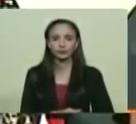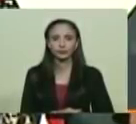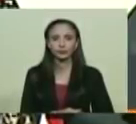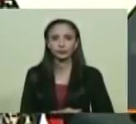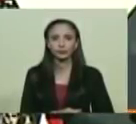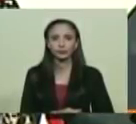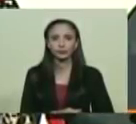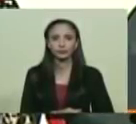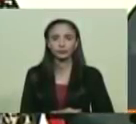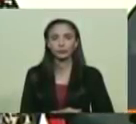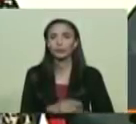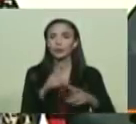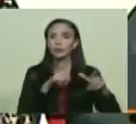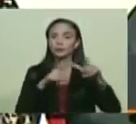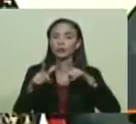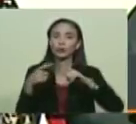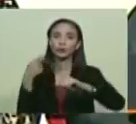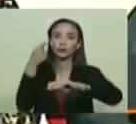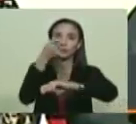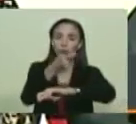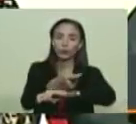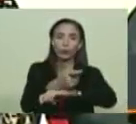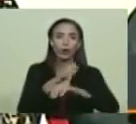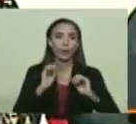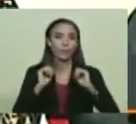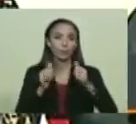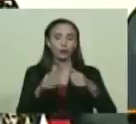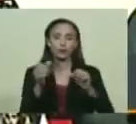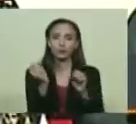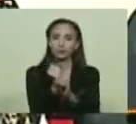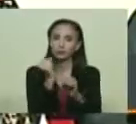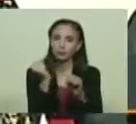al graduarse empiezan un camino.